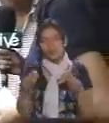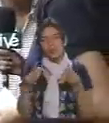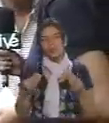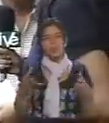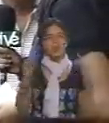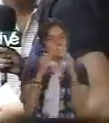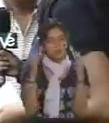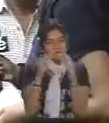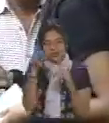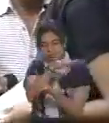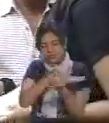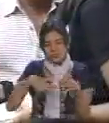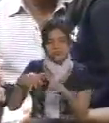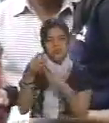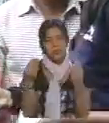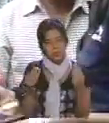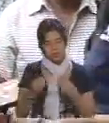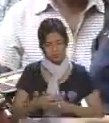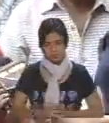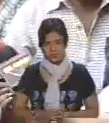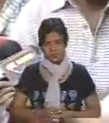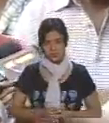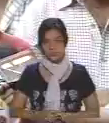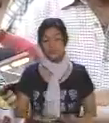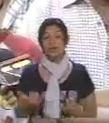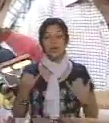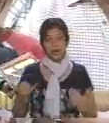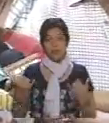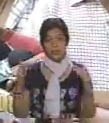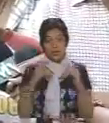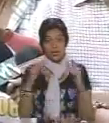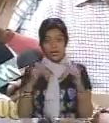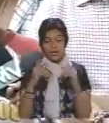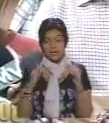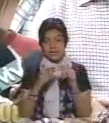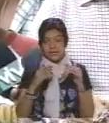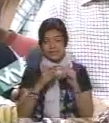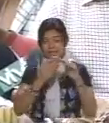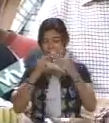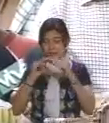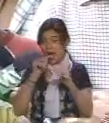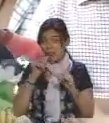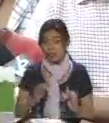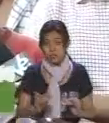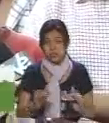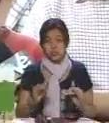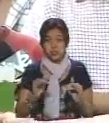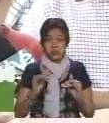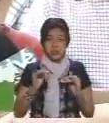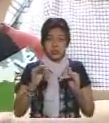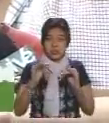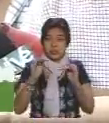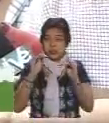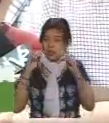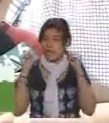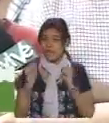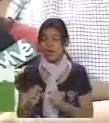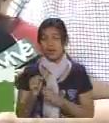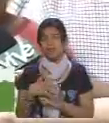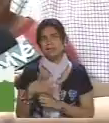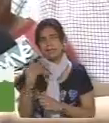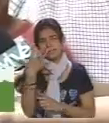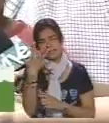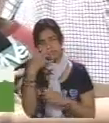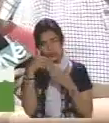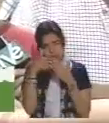su vivienda en este momento. Bueno, en estos momentos la vivienda de ese caserío está toda llena de agua, está toda inundada. Desde las 5 de la